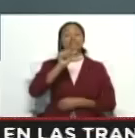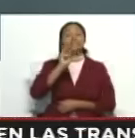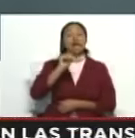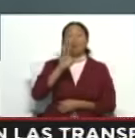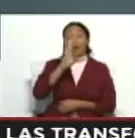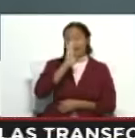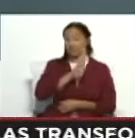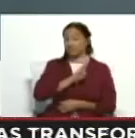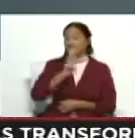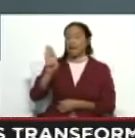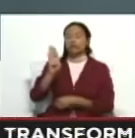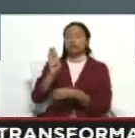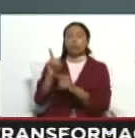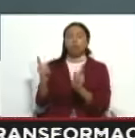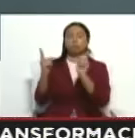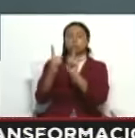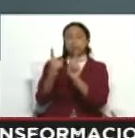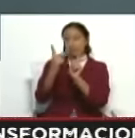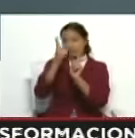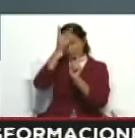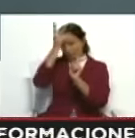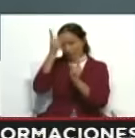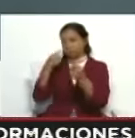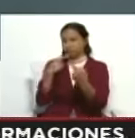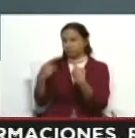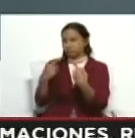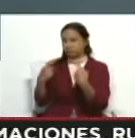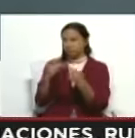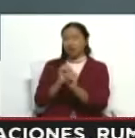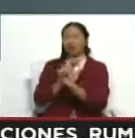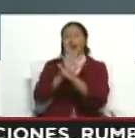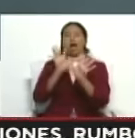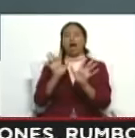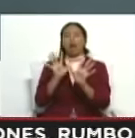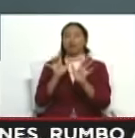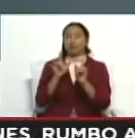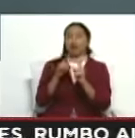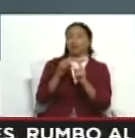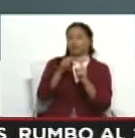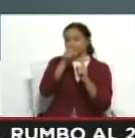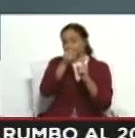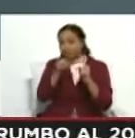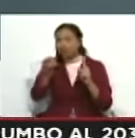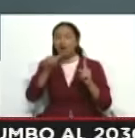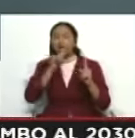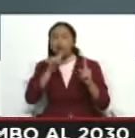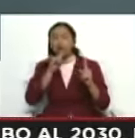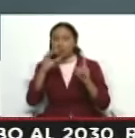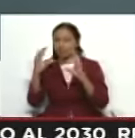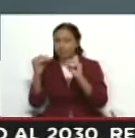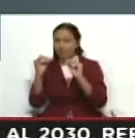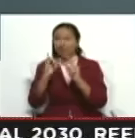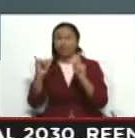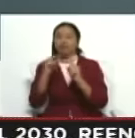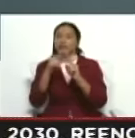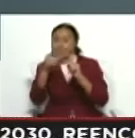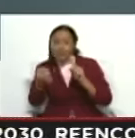las conversaciones a el ISAMI y luego este le mandaba los mensajes de vuelta del desarrollo del